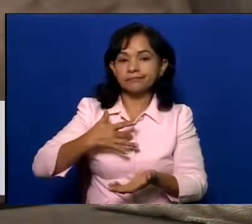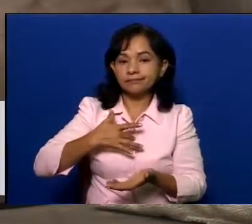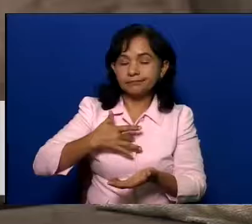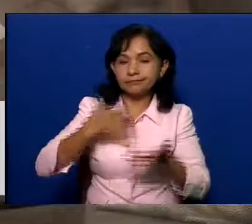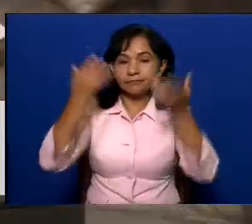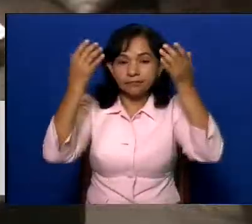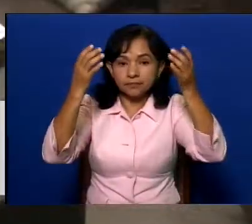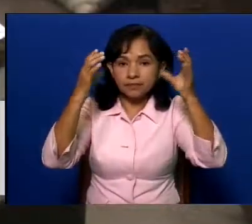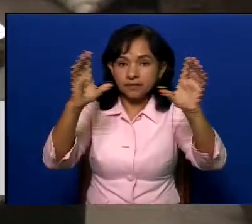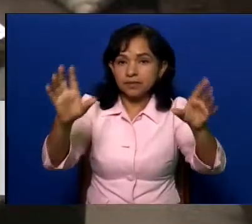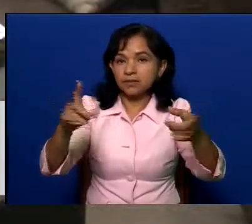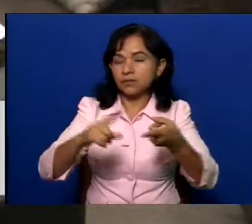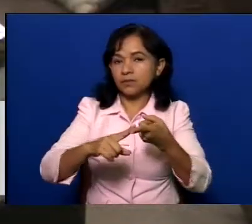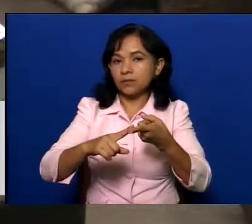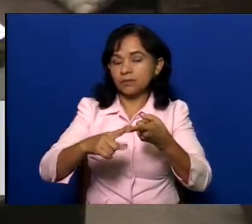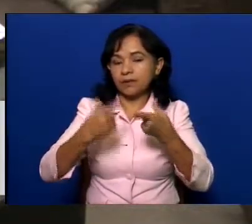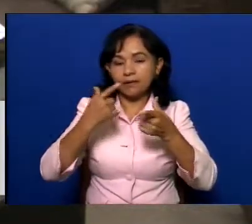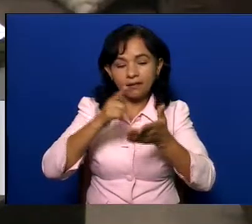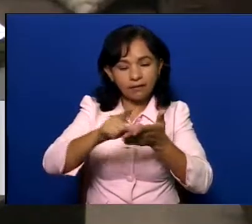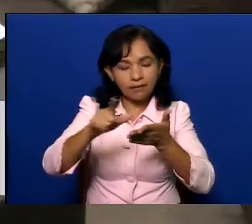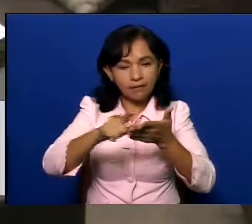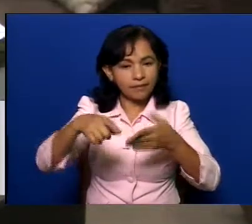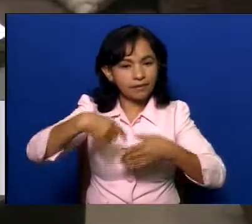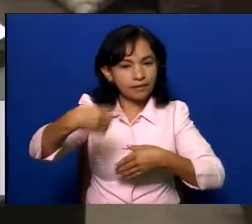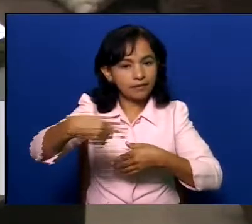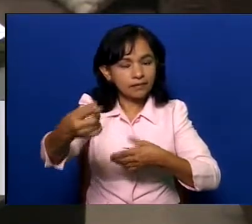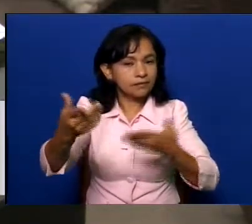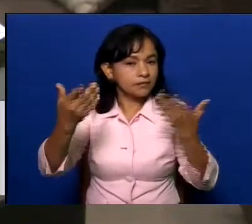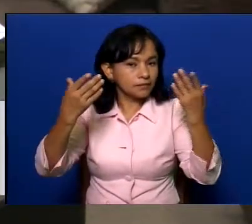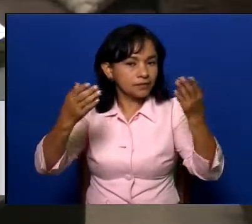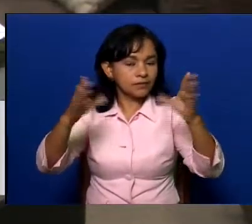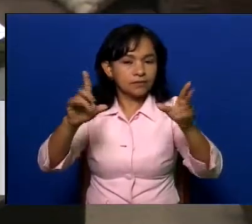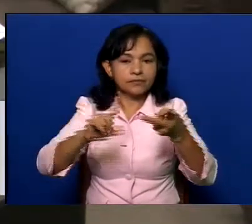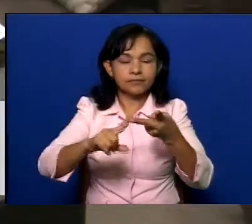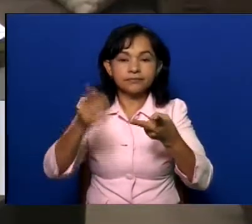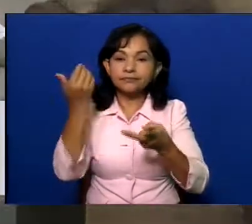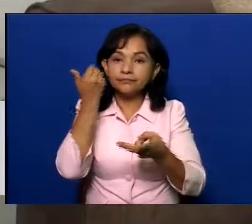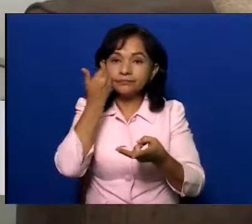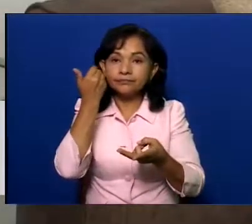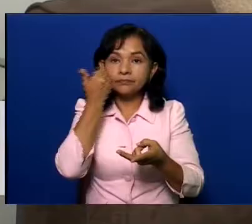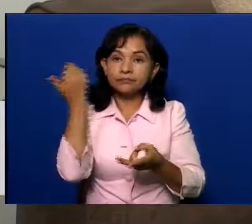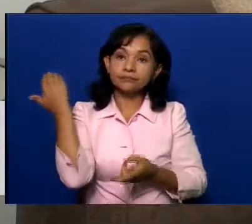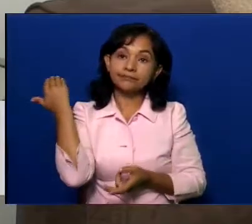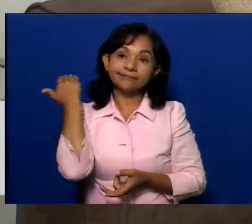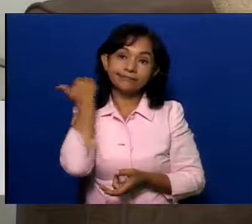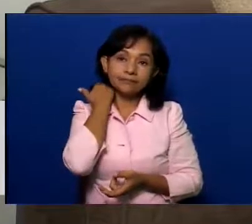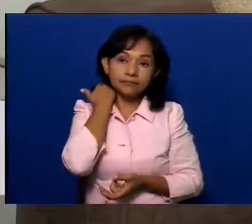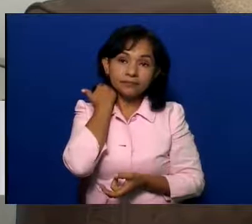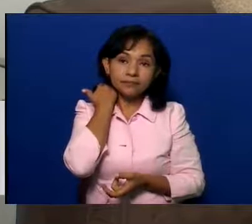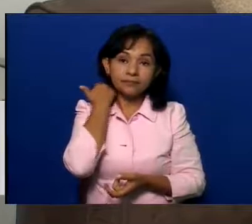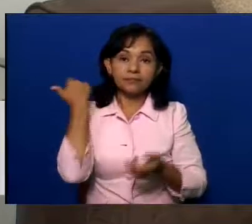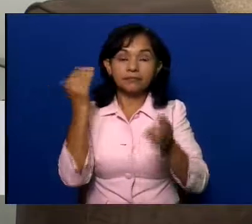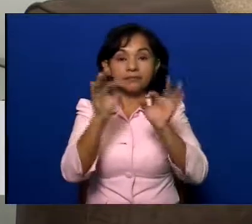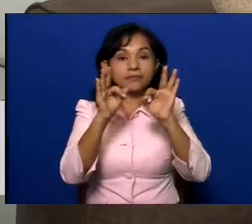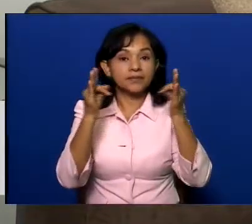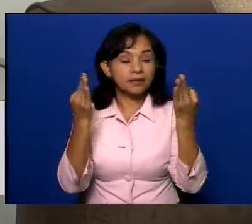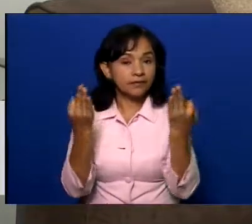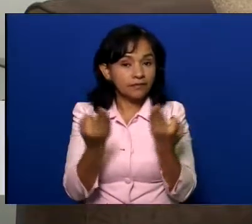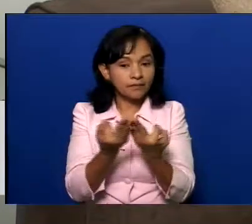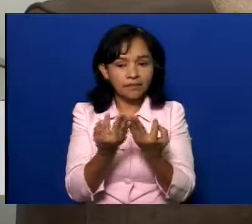el Cáncer. Y para ello, pues, tenemos como invitada a la diputada Argentina Parajón, quien es presidenta de la Comisión de Salud